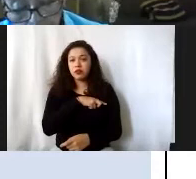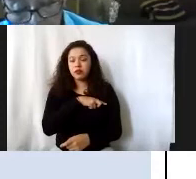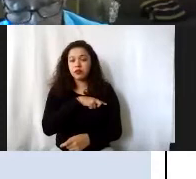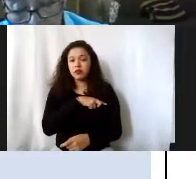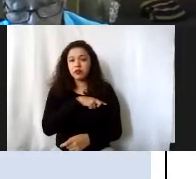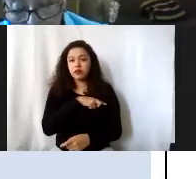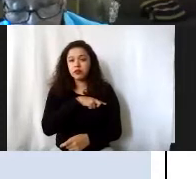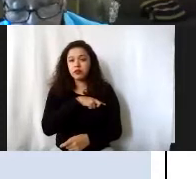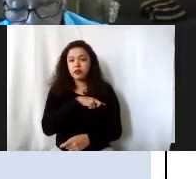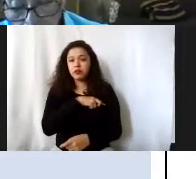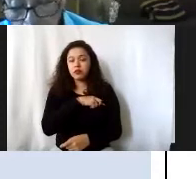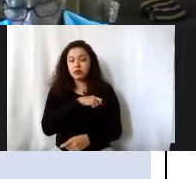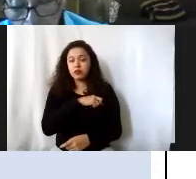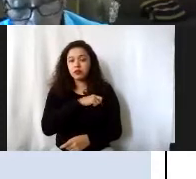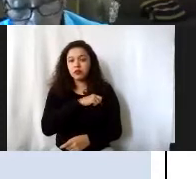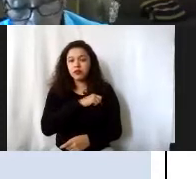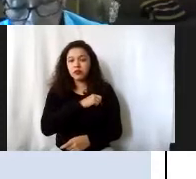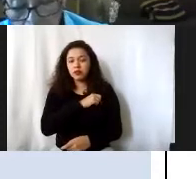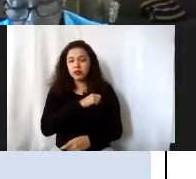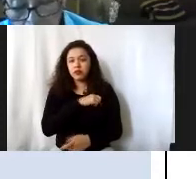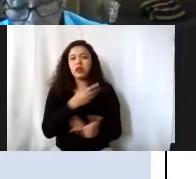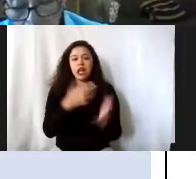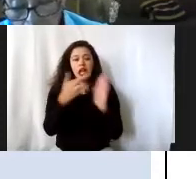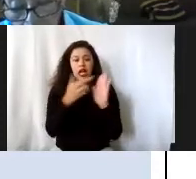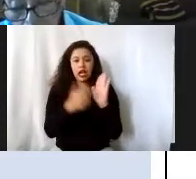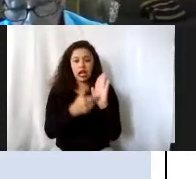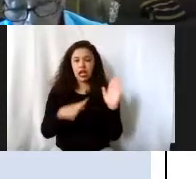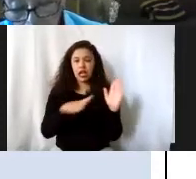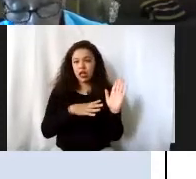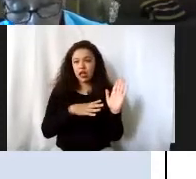reglamentan y nos dan